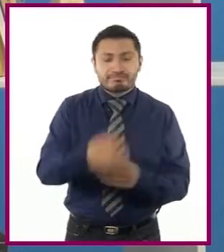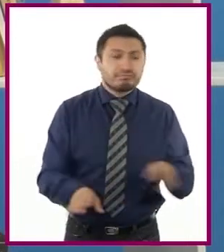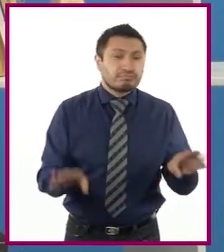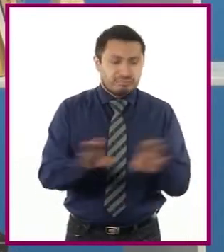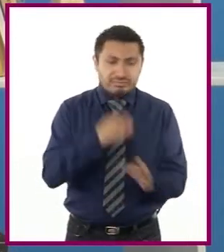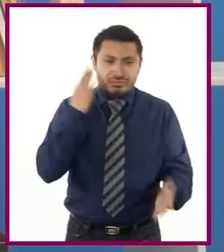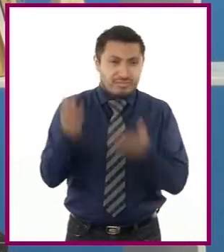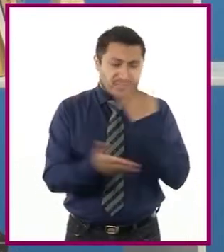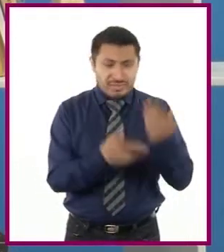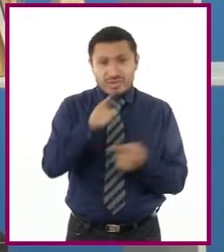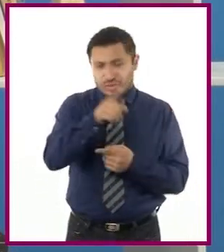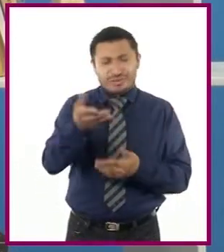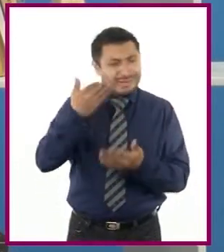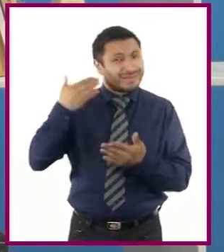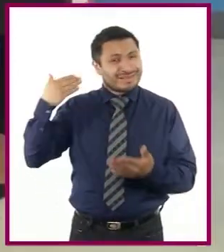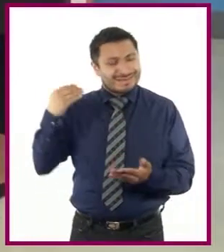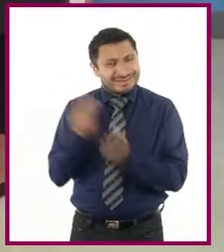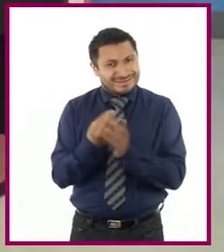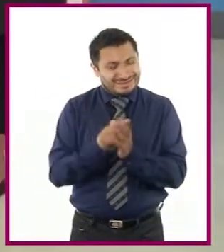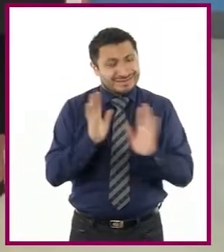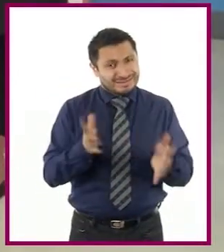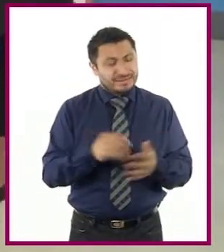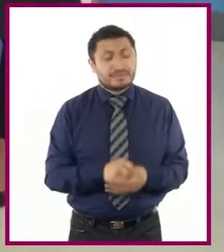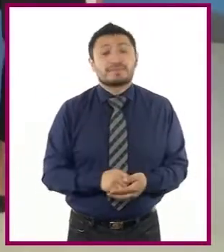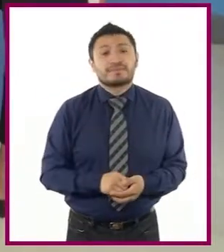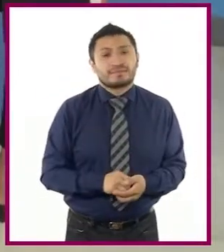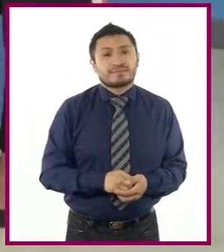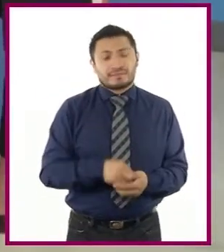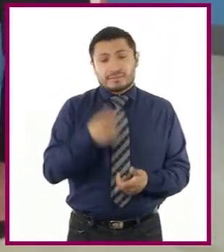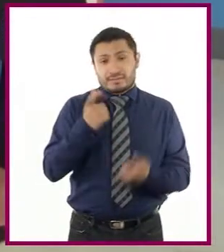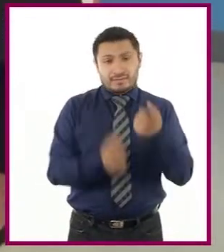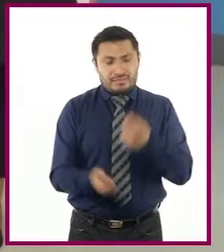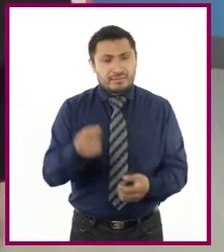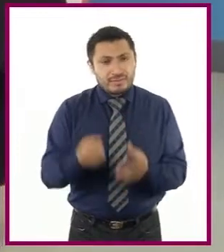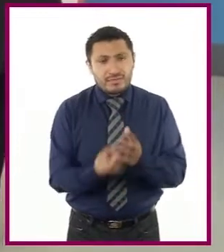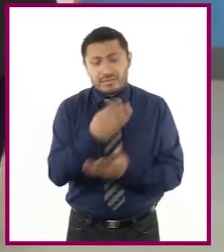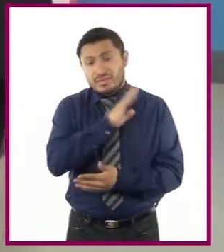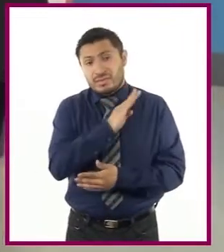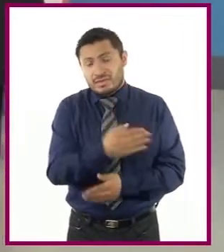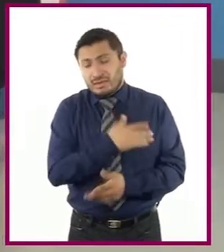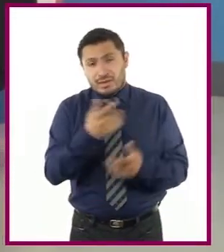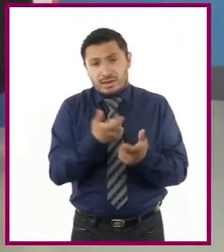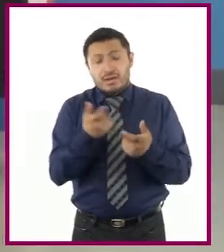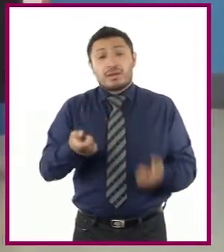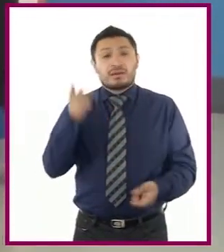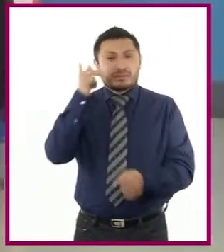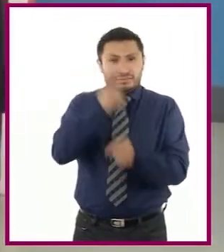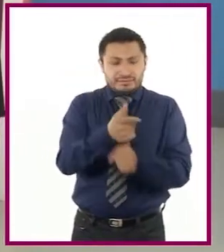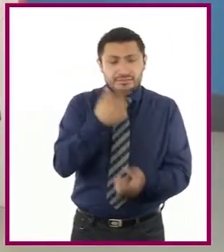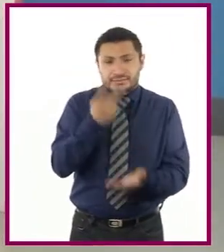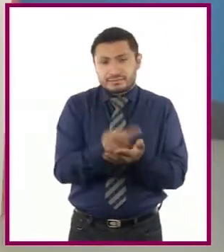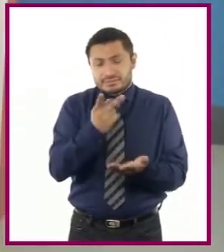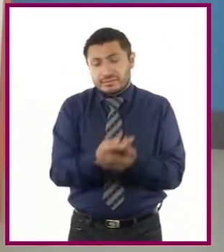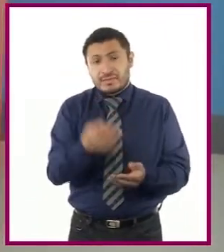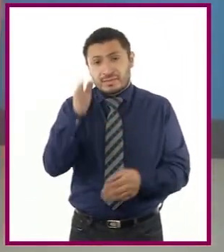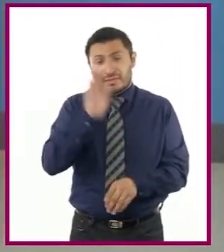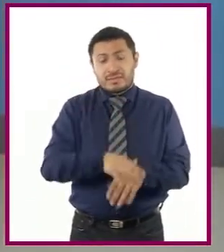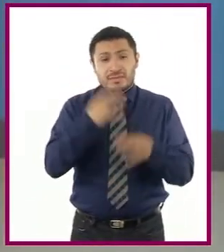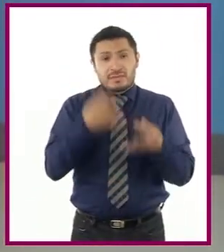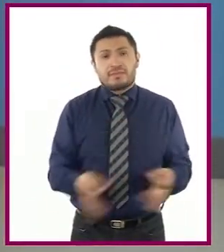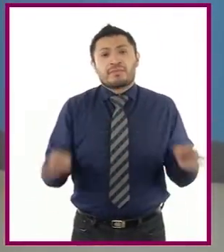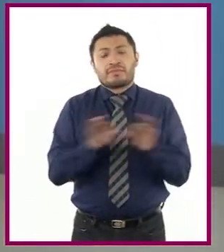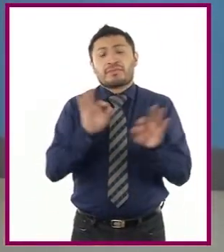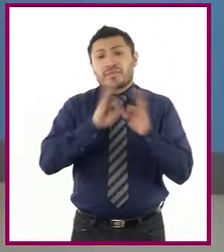estudiaron en sesiones anteriores. La economía novohispana encontró en La Plata su principal motor de crecimiento